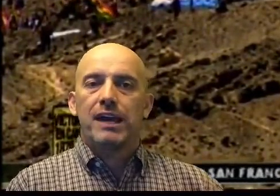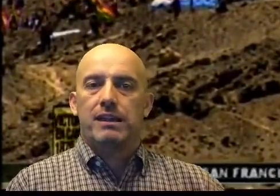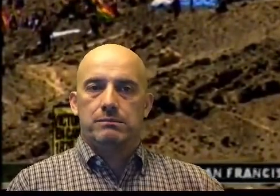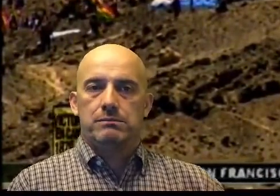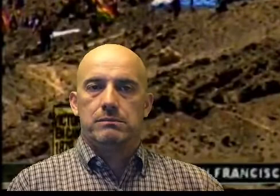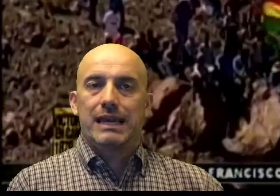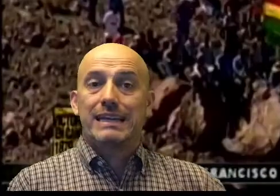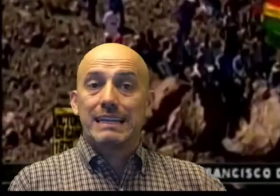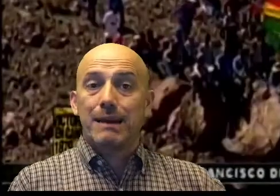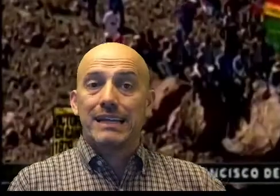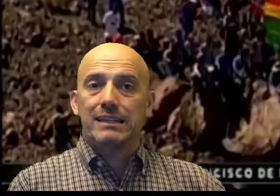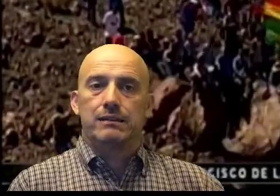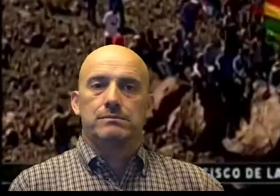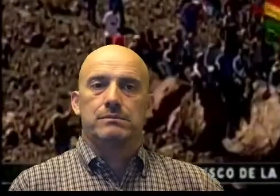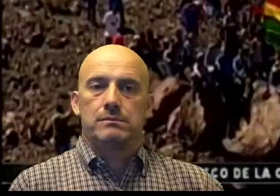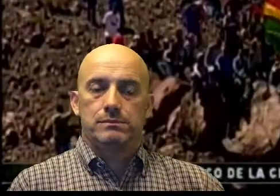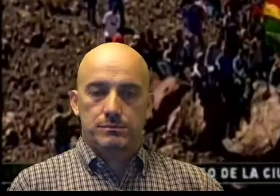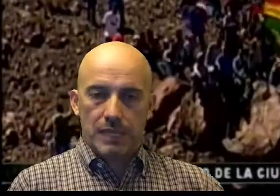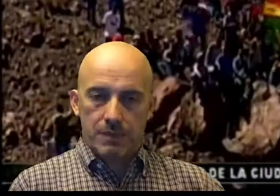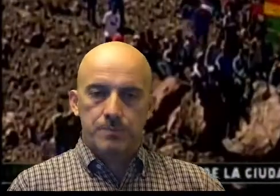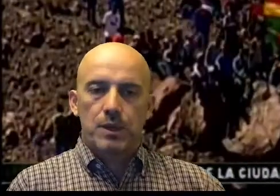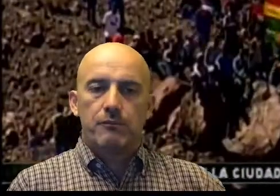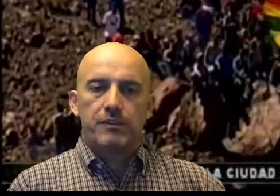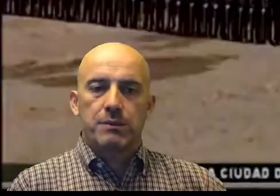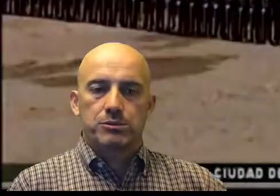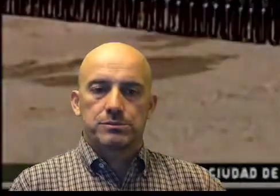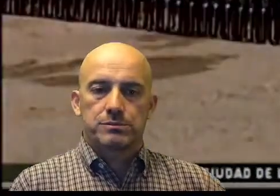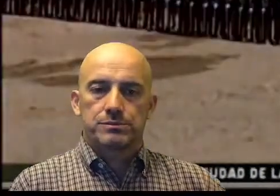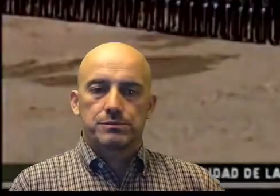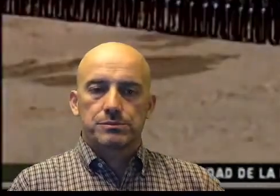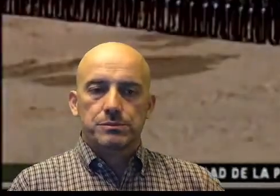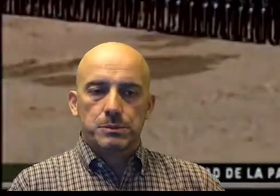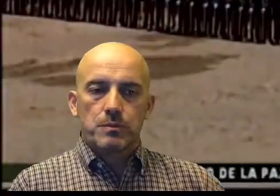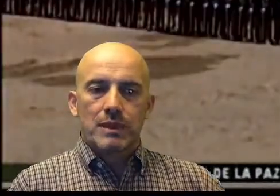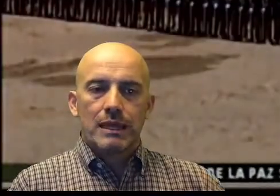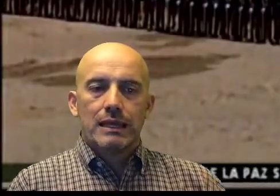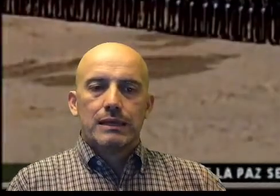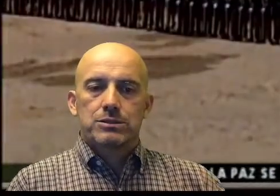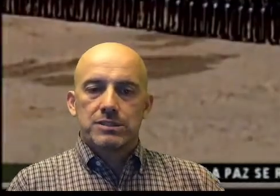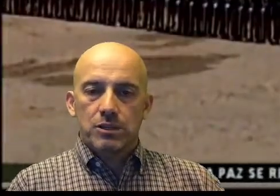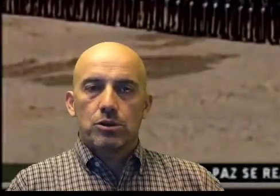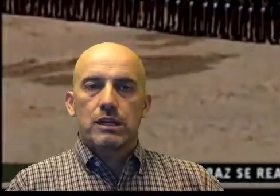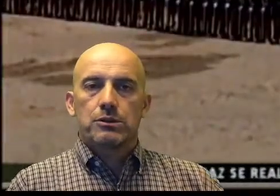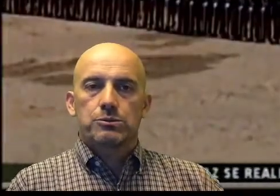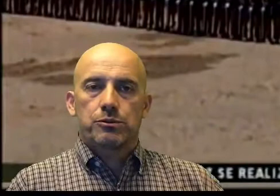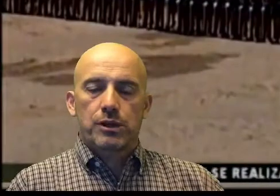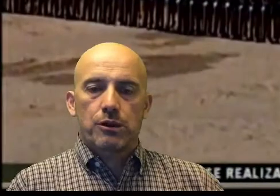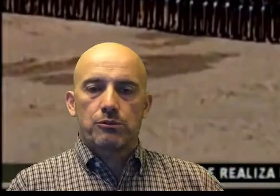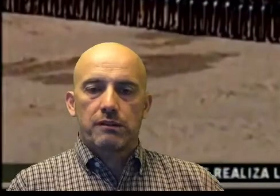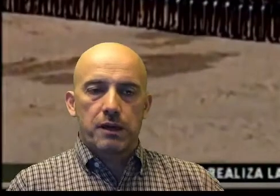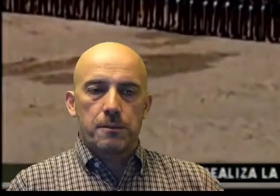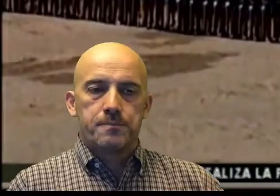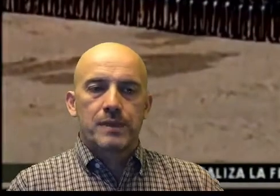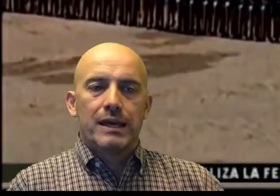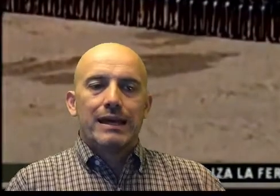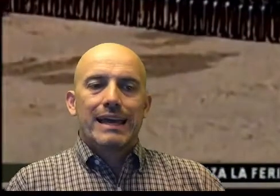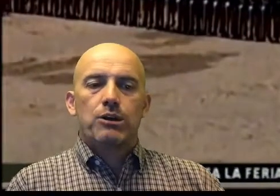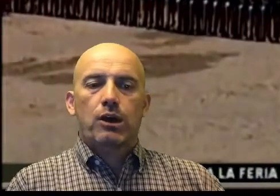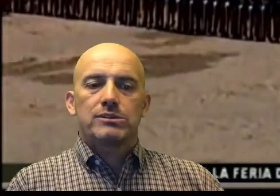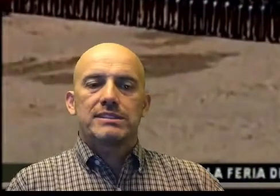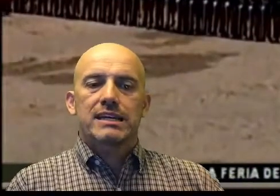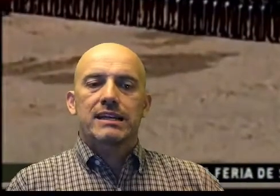mecanografiada escrita máquina ya veamos sigo con nuestros tirador boliviano